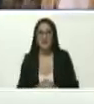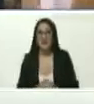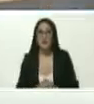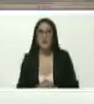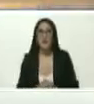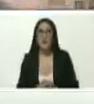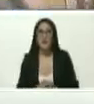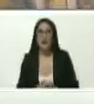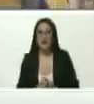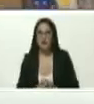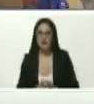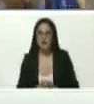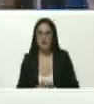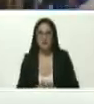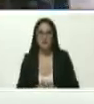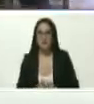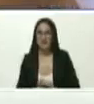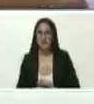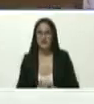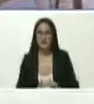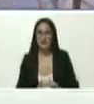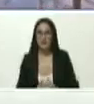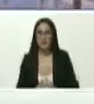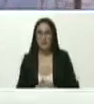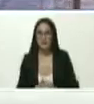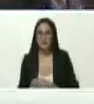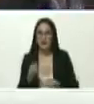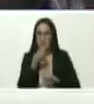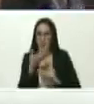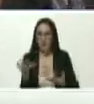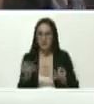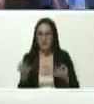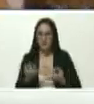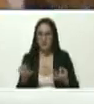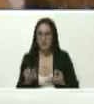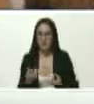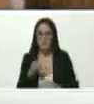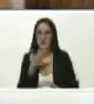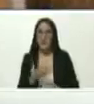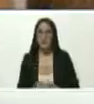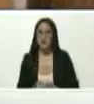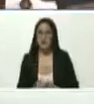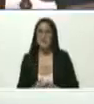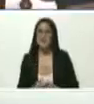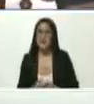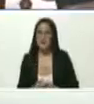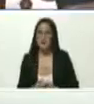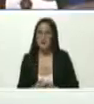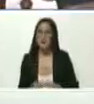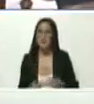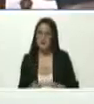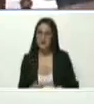Kuwait. Una ciudad hermosa, de verdad, bella, pujante,